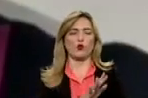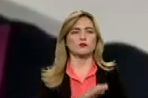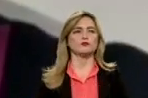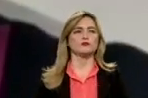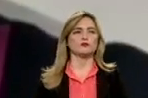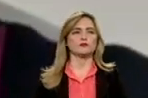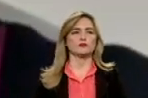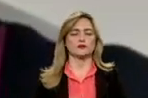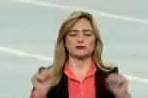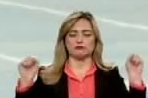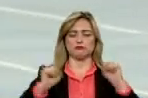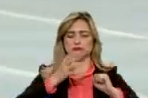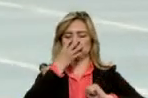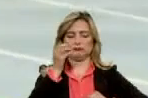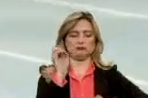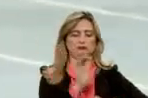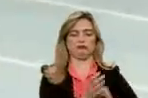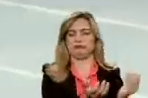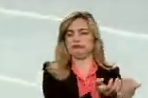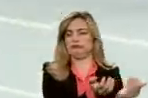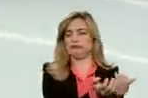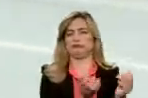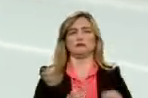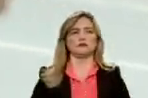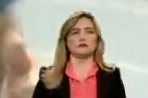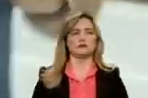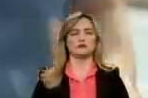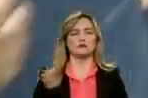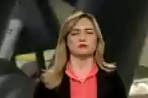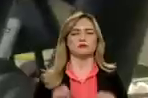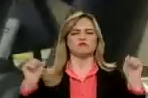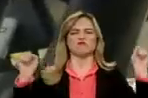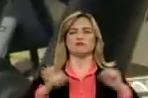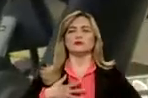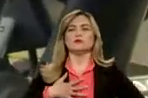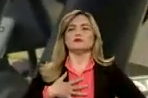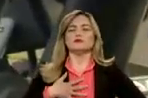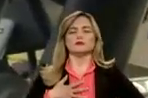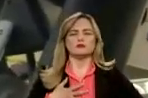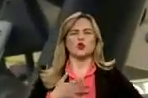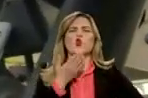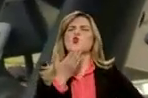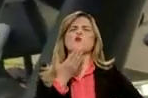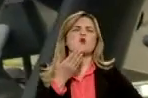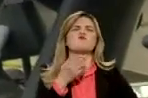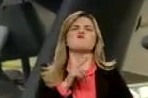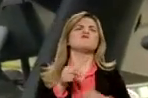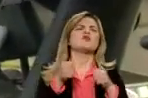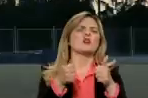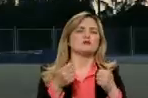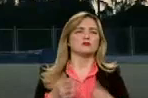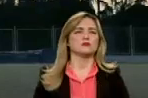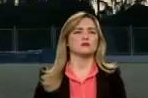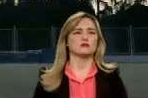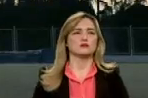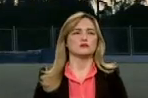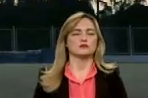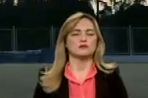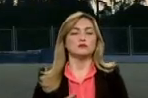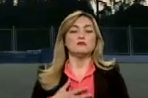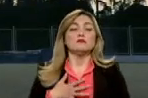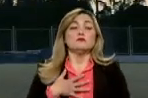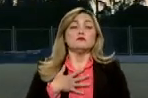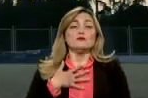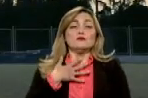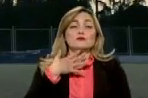después de hacer el ejercicio. La forma adecuada de respirar mientras hacemos ejercicio, según los especialistas, debería ser inhalando